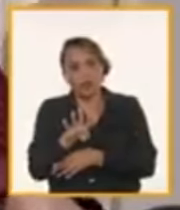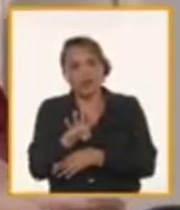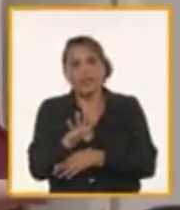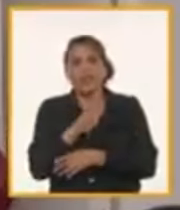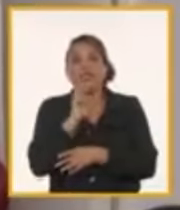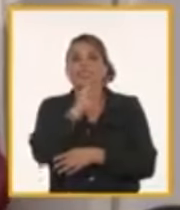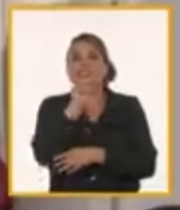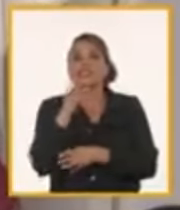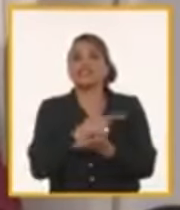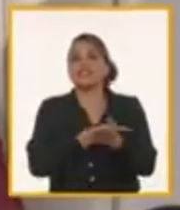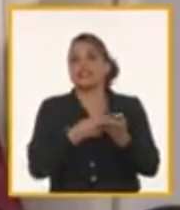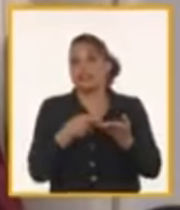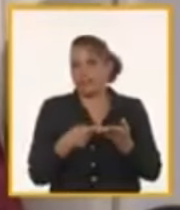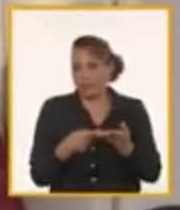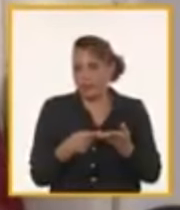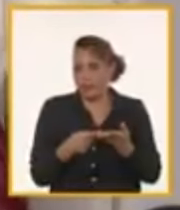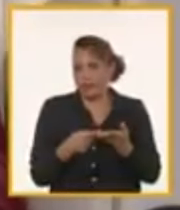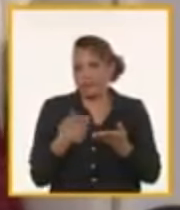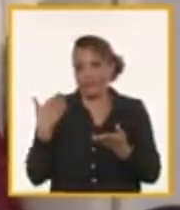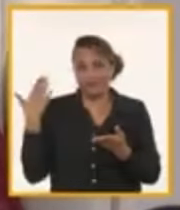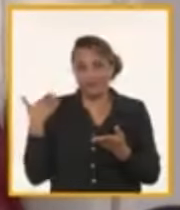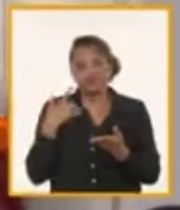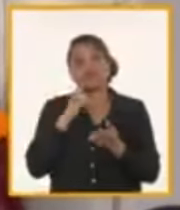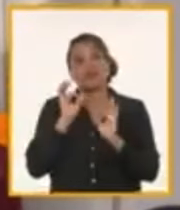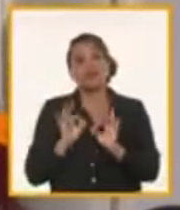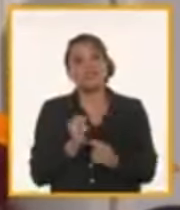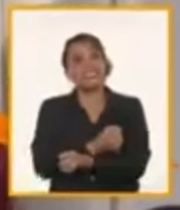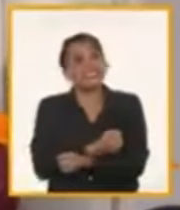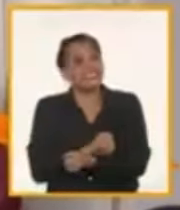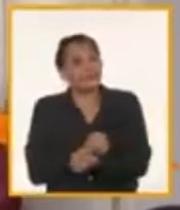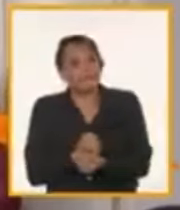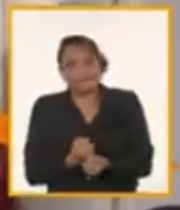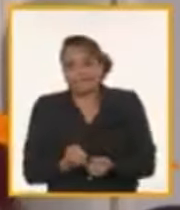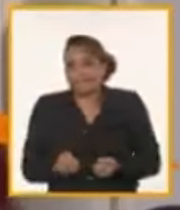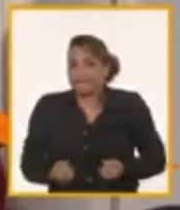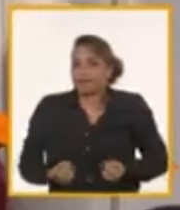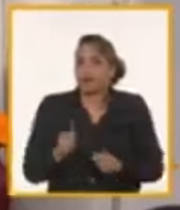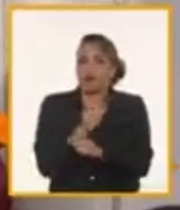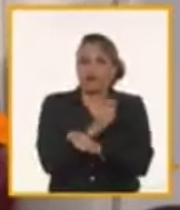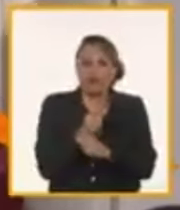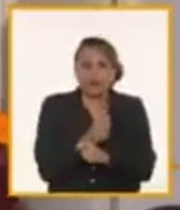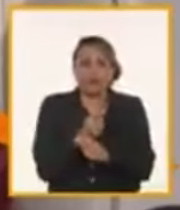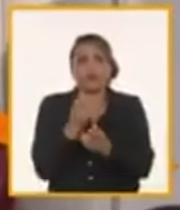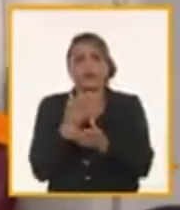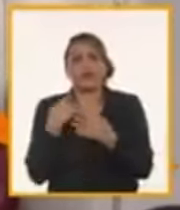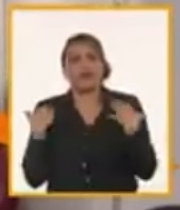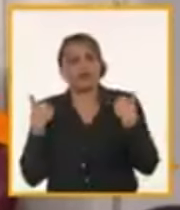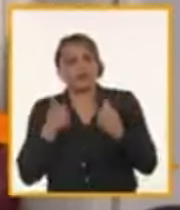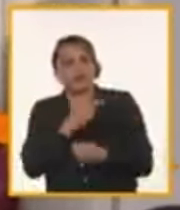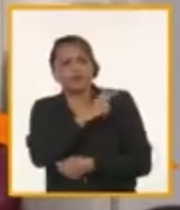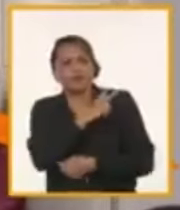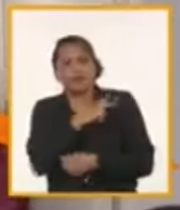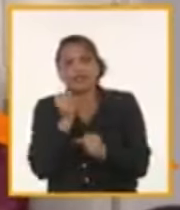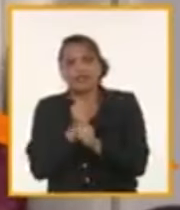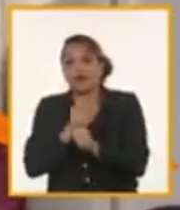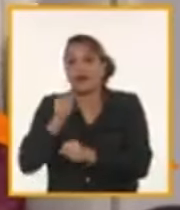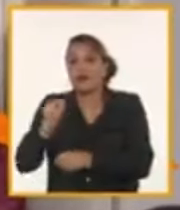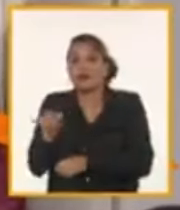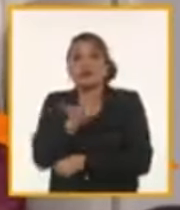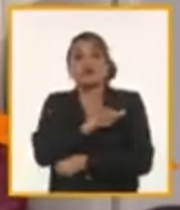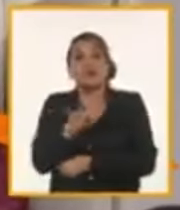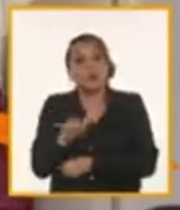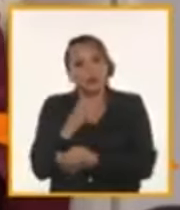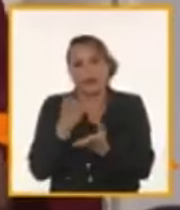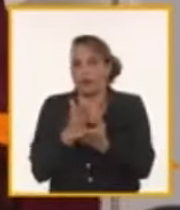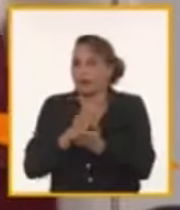semanas que realmente llevó un esfuerzo ardo de los profesores de los directivos de los trabajadores y también de